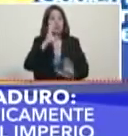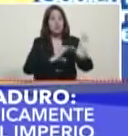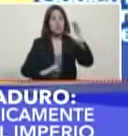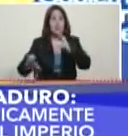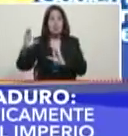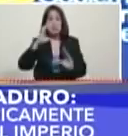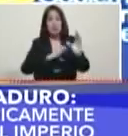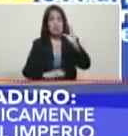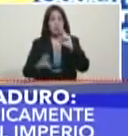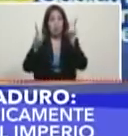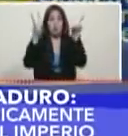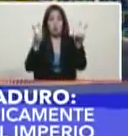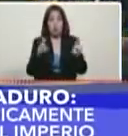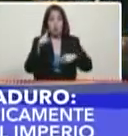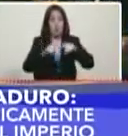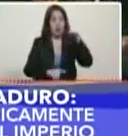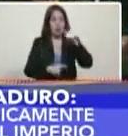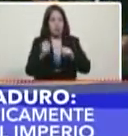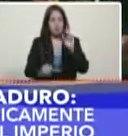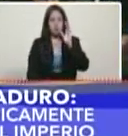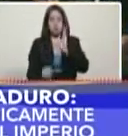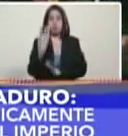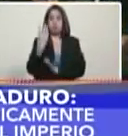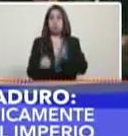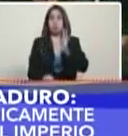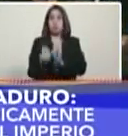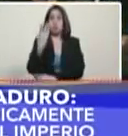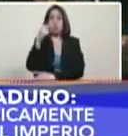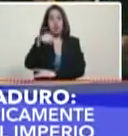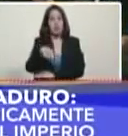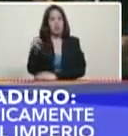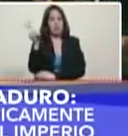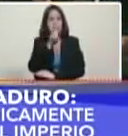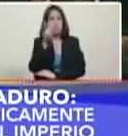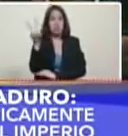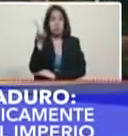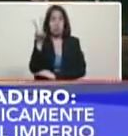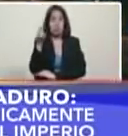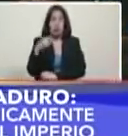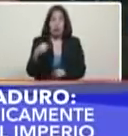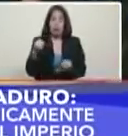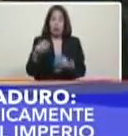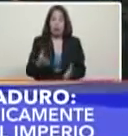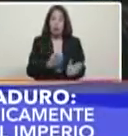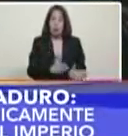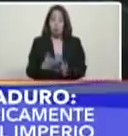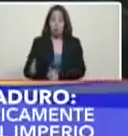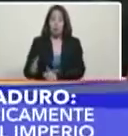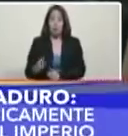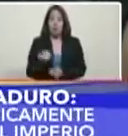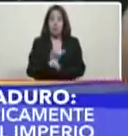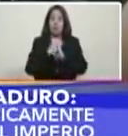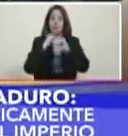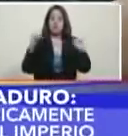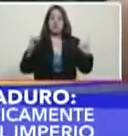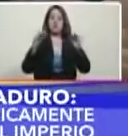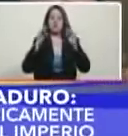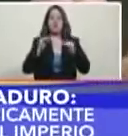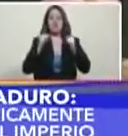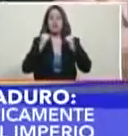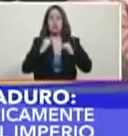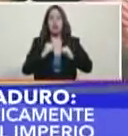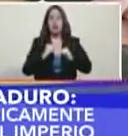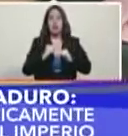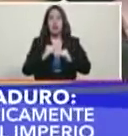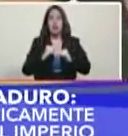tecnológico y de la innovación en Venezuela. Una nueva etapa que nos lleve a la independencia firme, decidida,